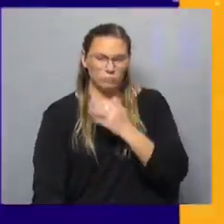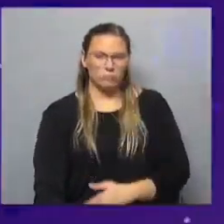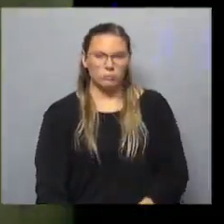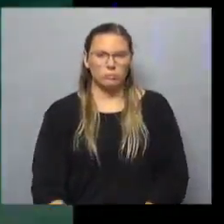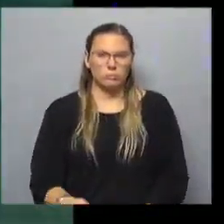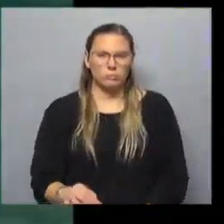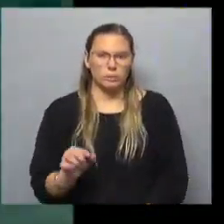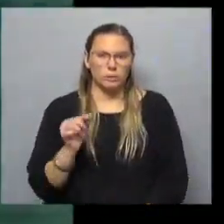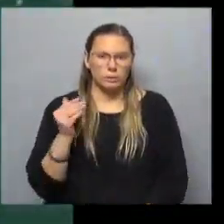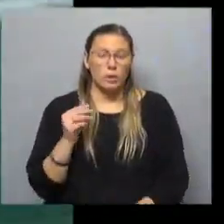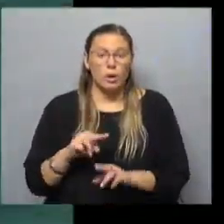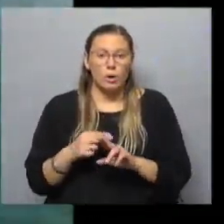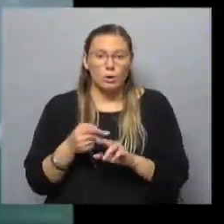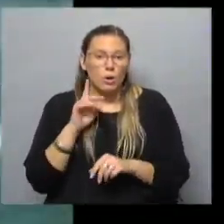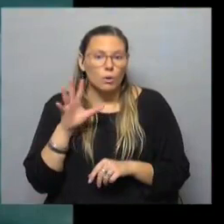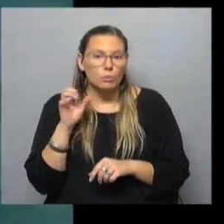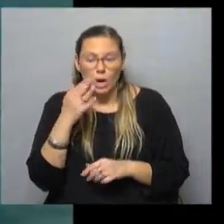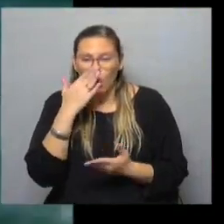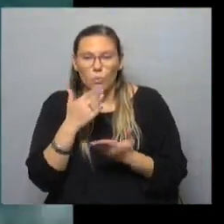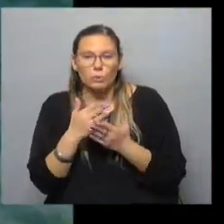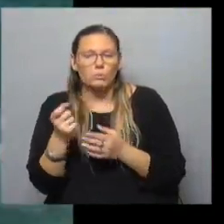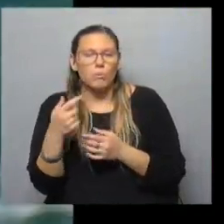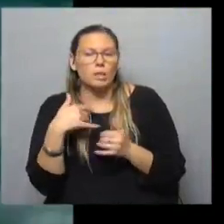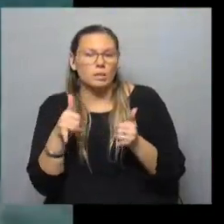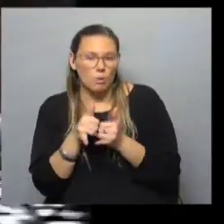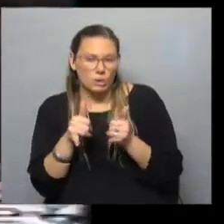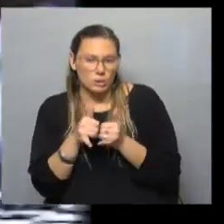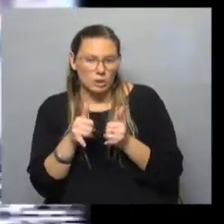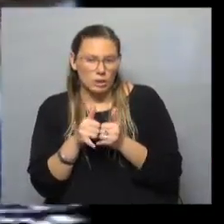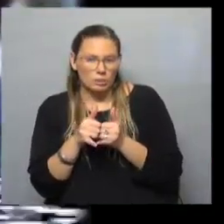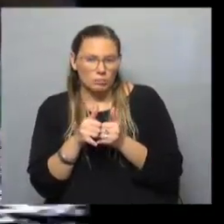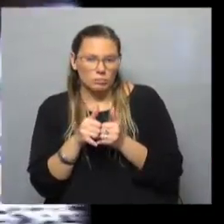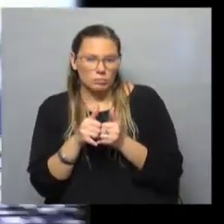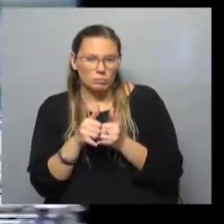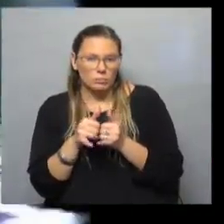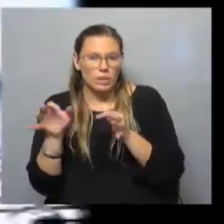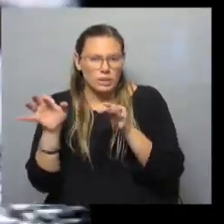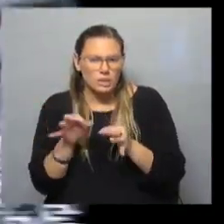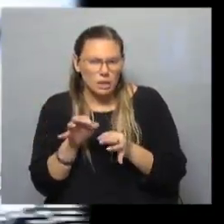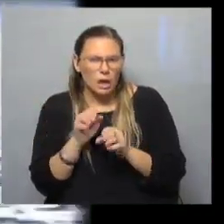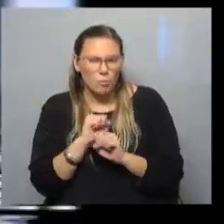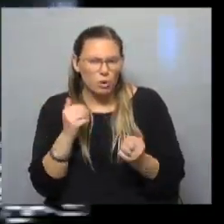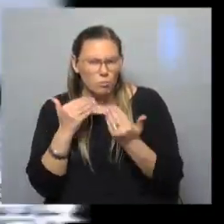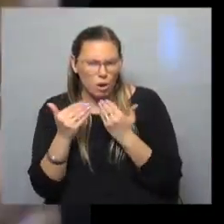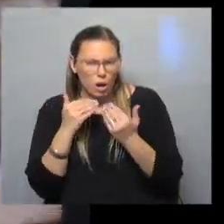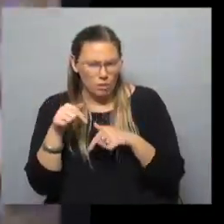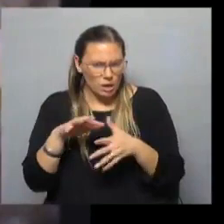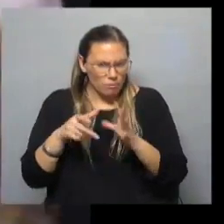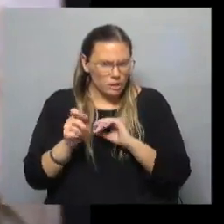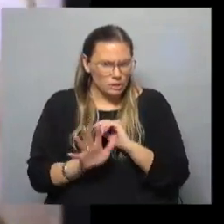Hace poco pude volver a escuchar tus últimos audios de WhatsApp. Charo, ¿te llega este mensaje? ¿Podemos hablar por acá?